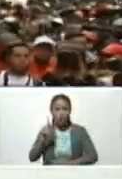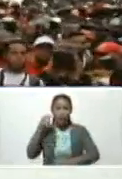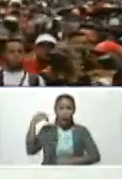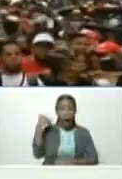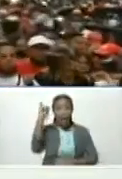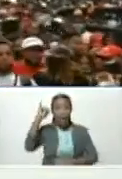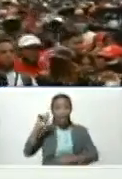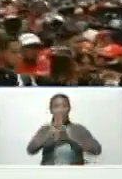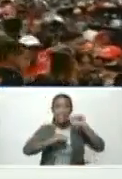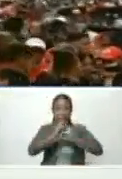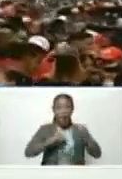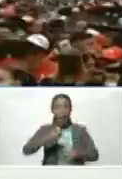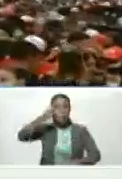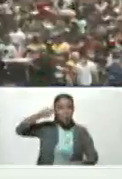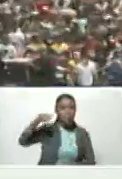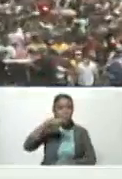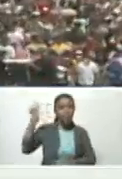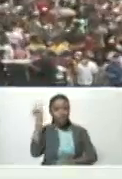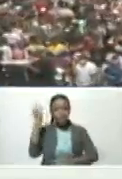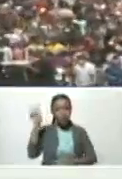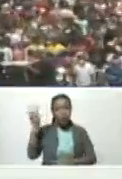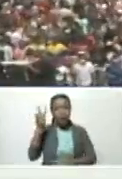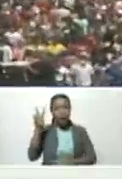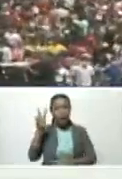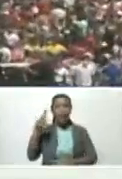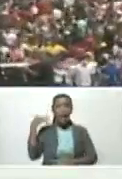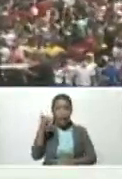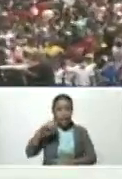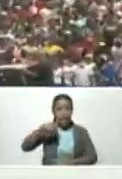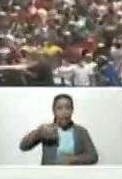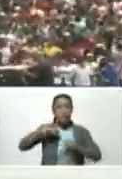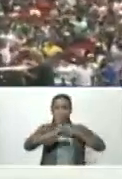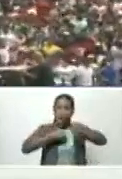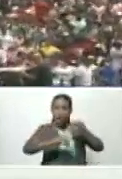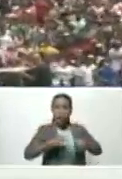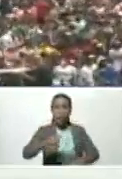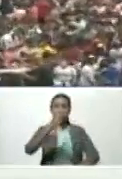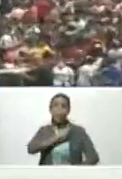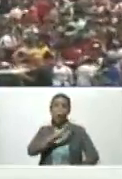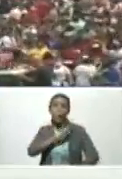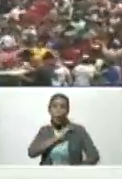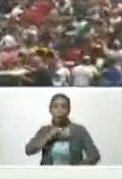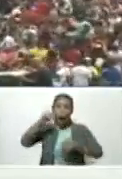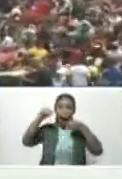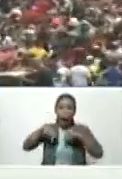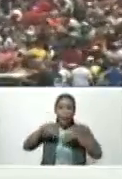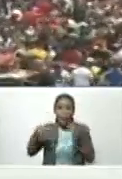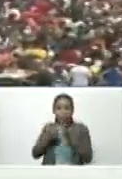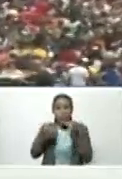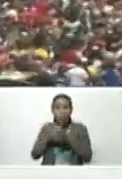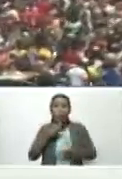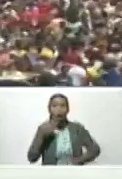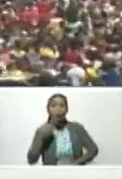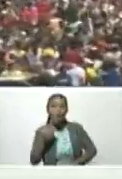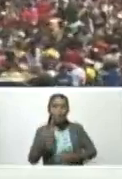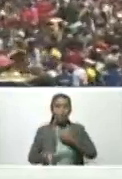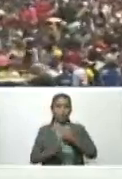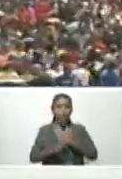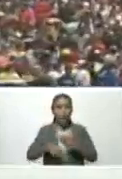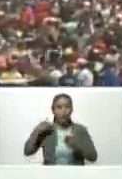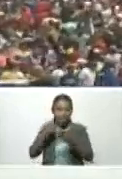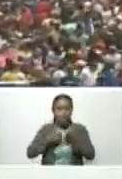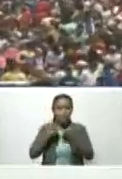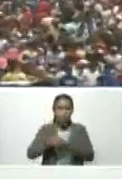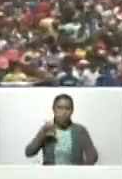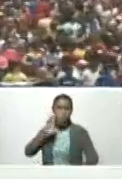el siglo del pueblo de Venezuela, que es el siglo que le pertenece a esta juventud bravía, guerrera y